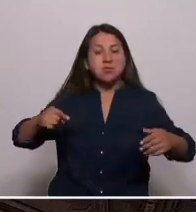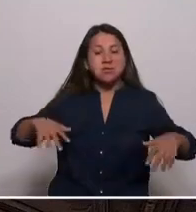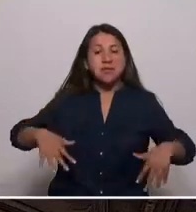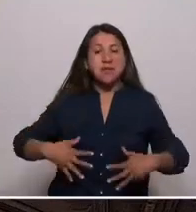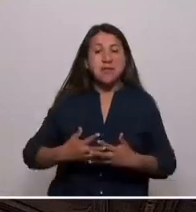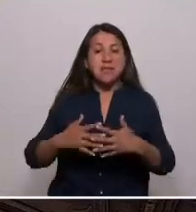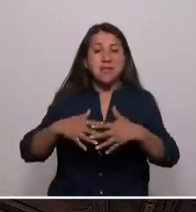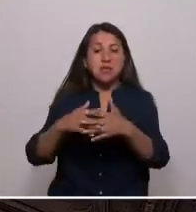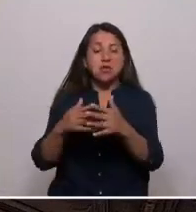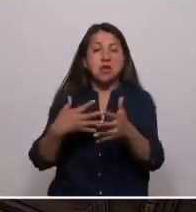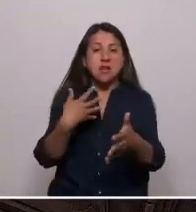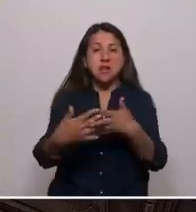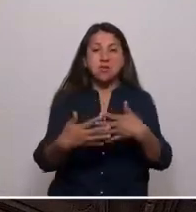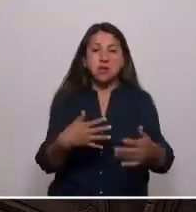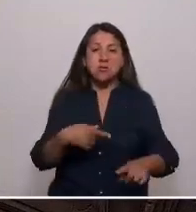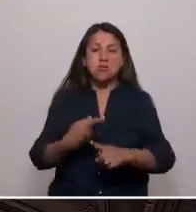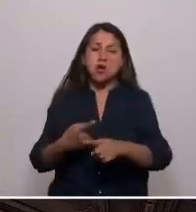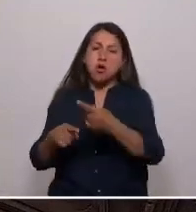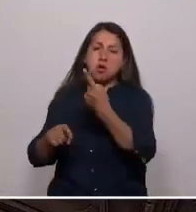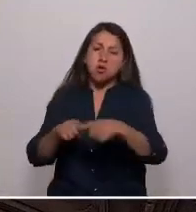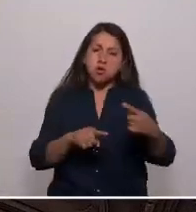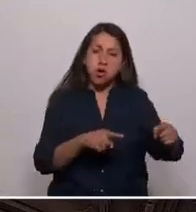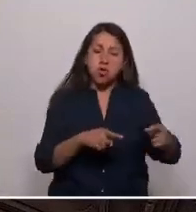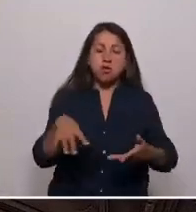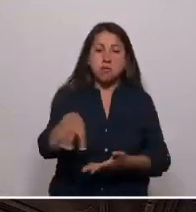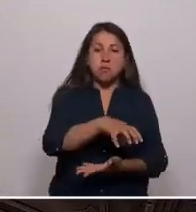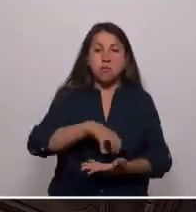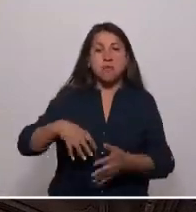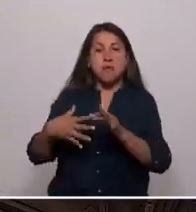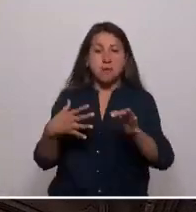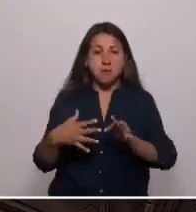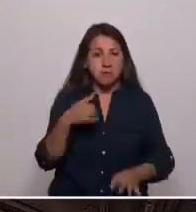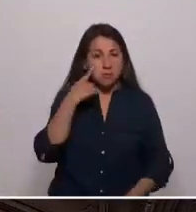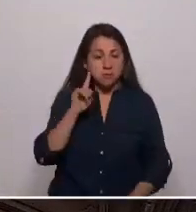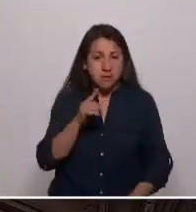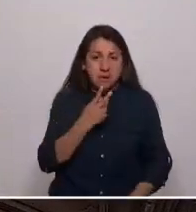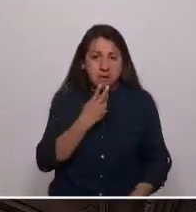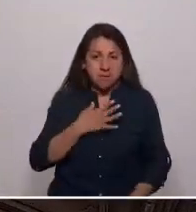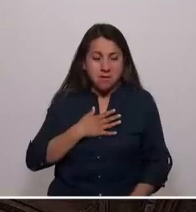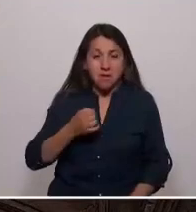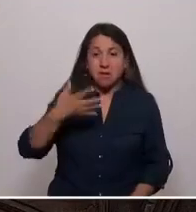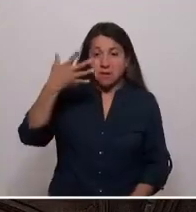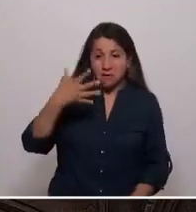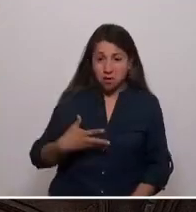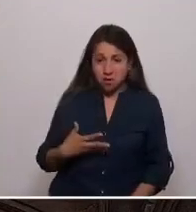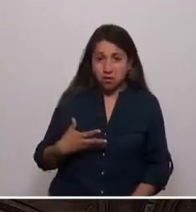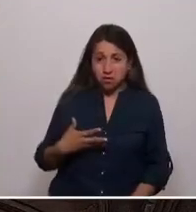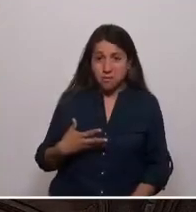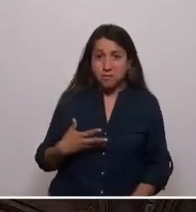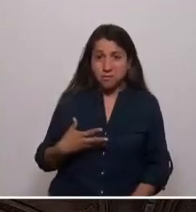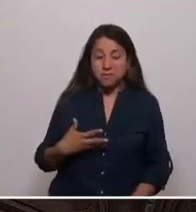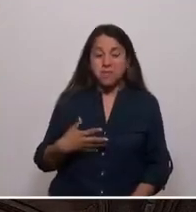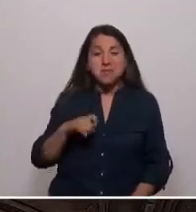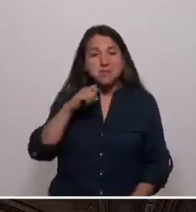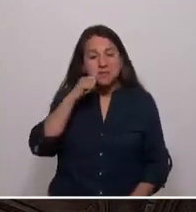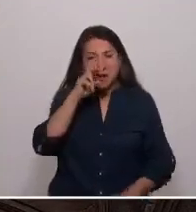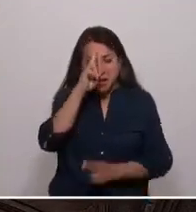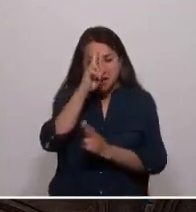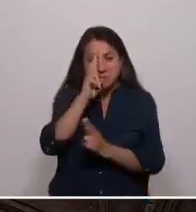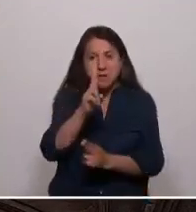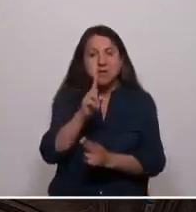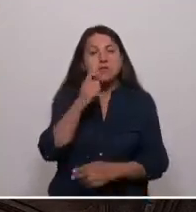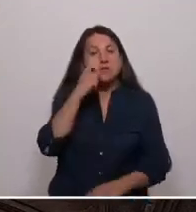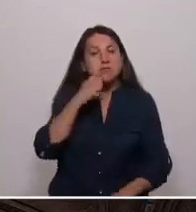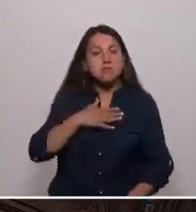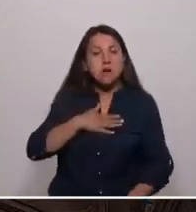compuesto por toda la diversidad de elementos para la vida. El valor del Ekugún se refiere al respeto que el ser humano